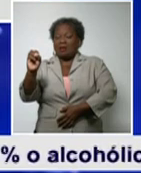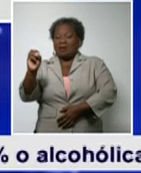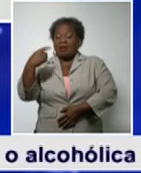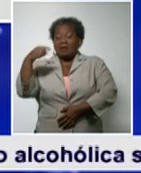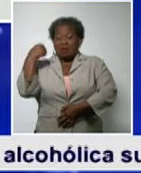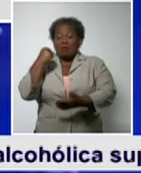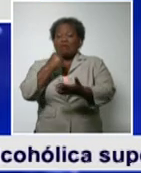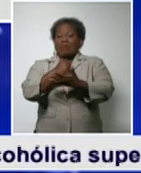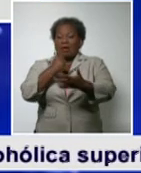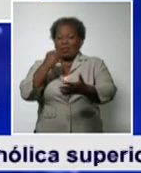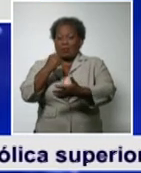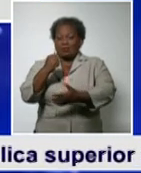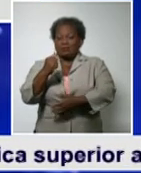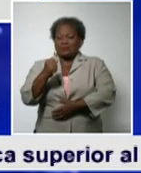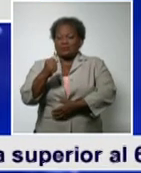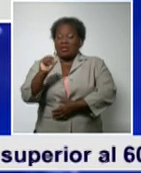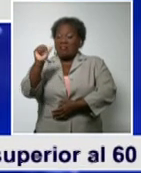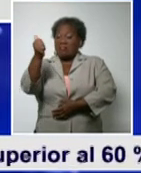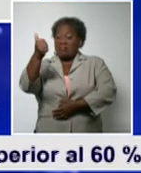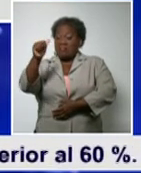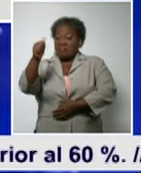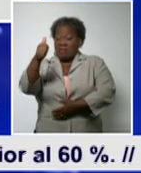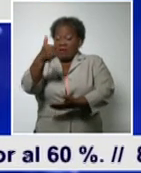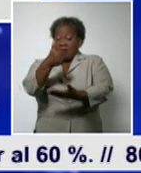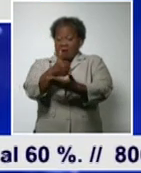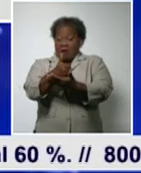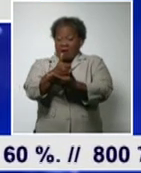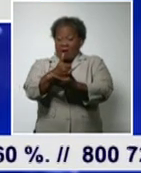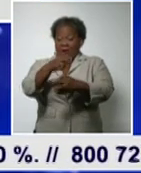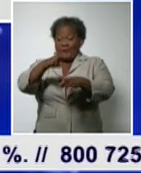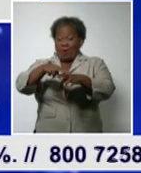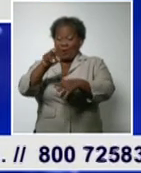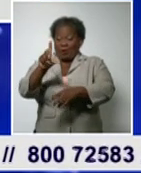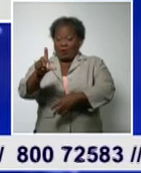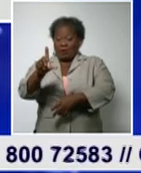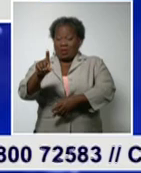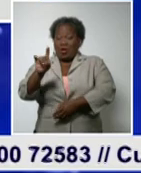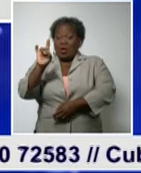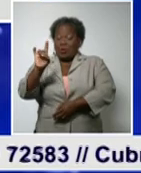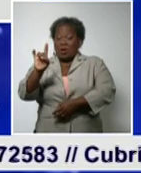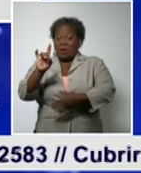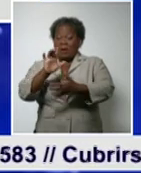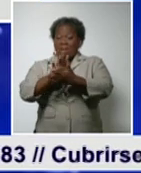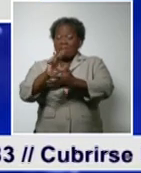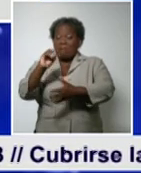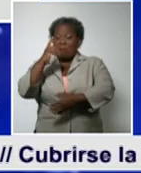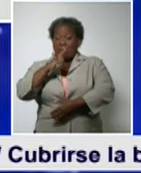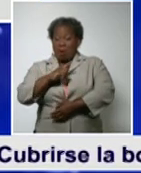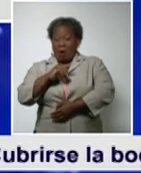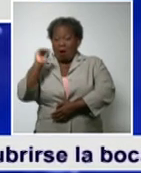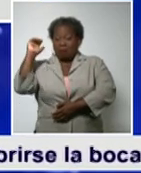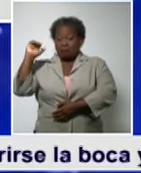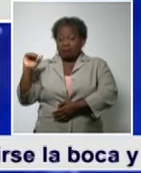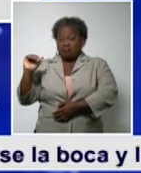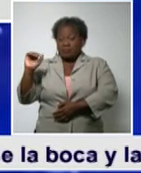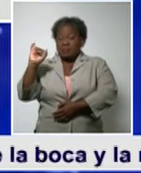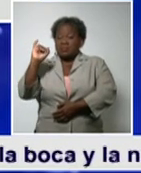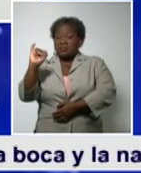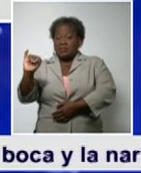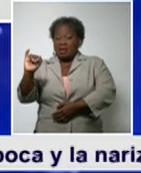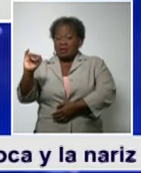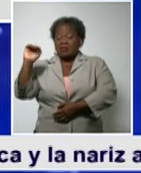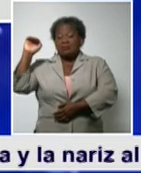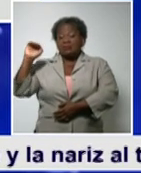ayer, 10 del municipio de Holguín, 9 de Moa, Mayarí 6, Aguadetánamo